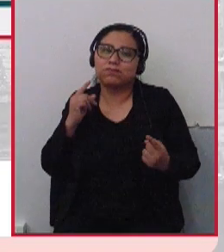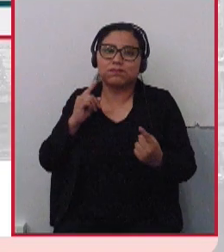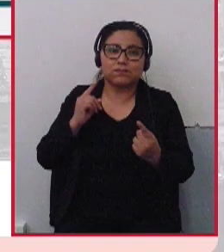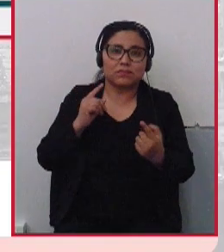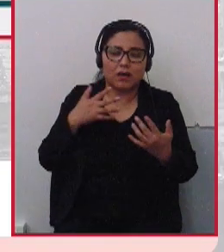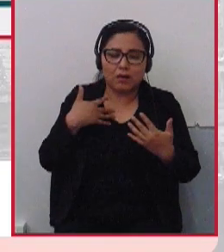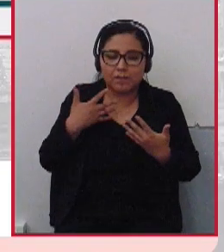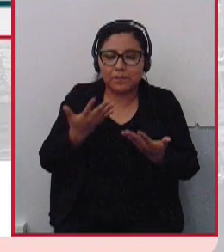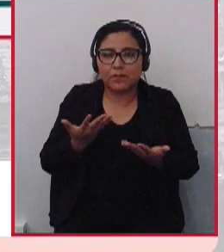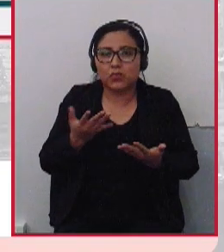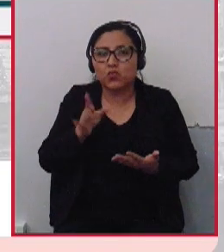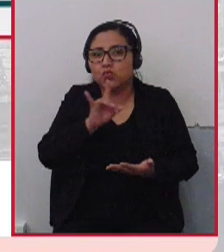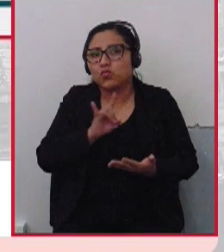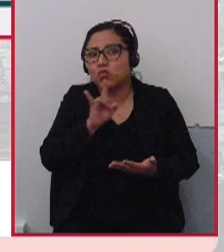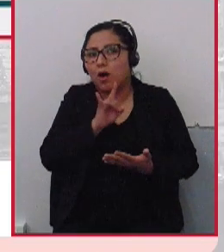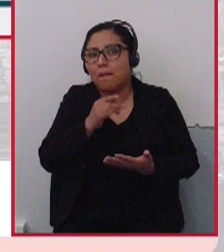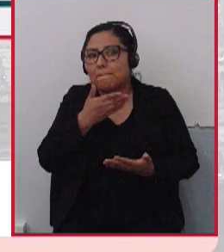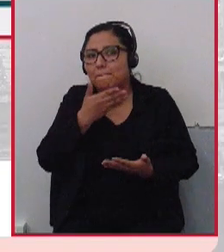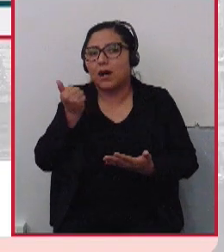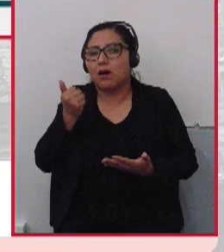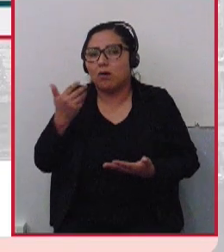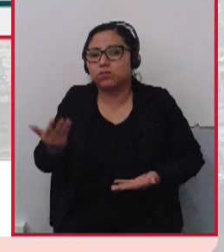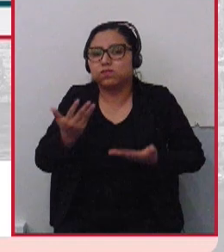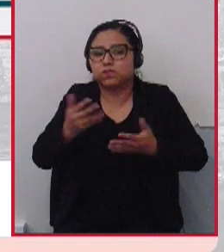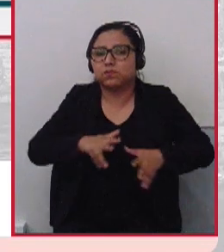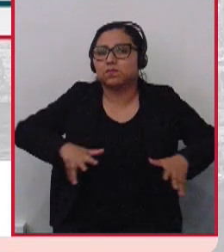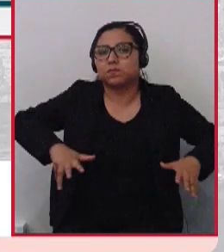afrontar y optimizar la planta.